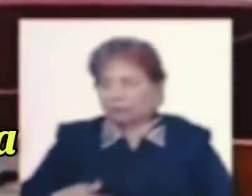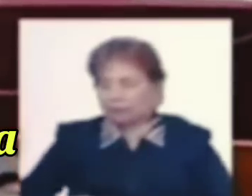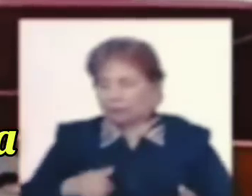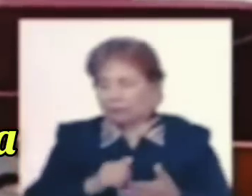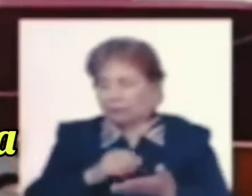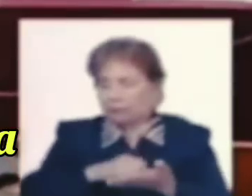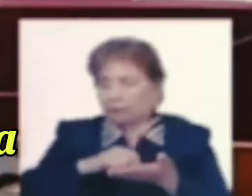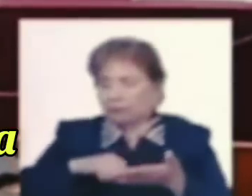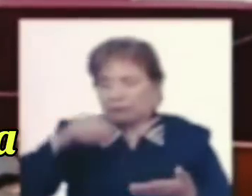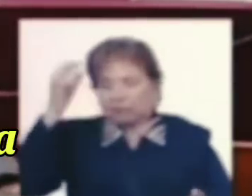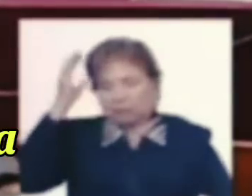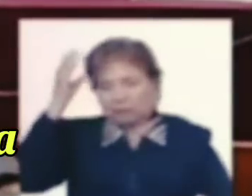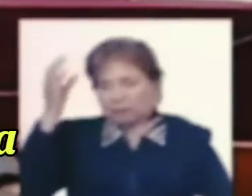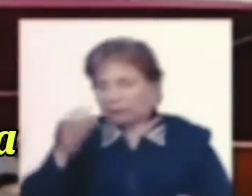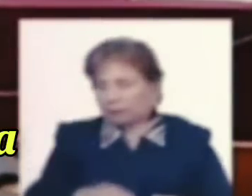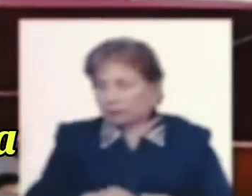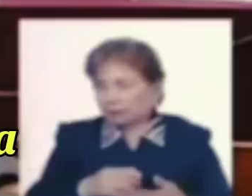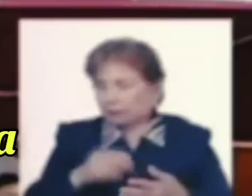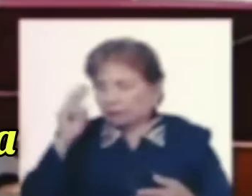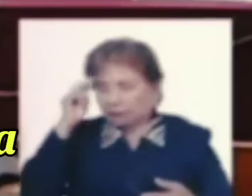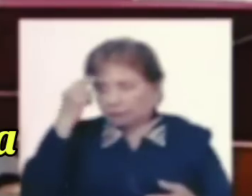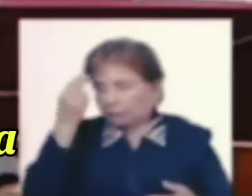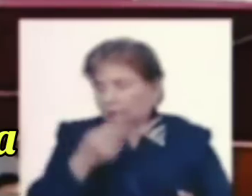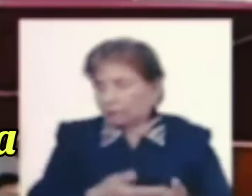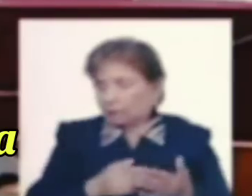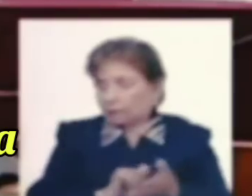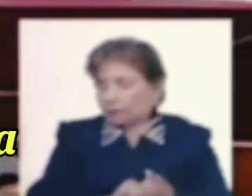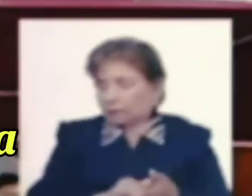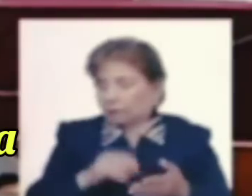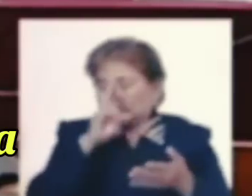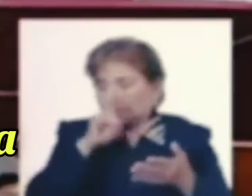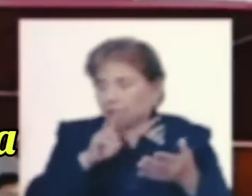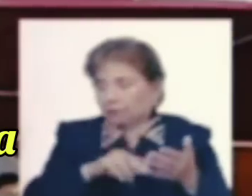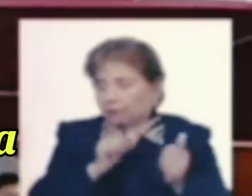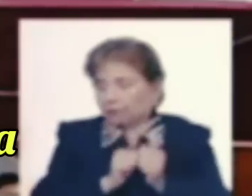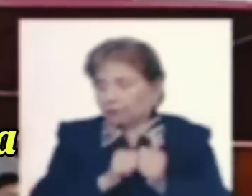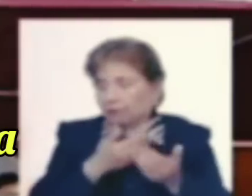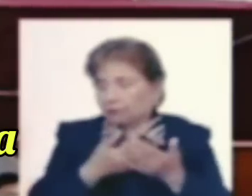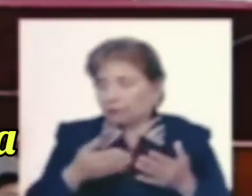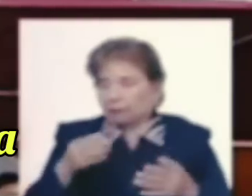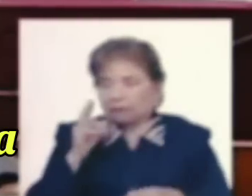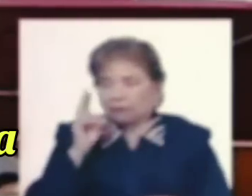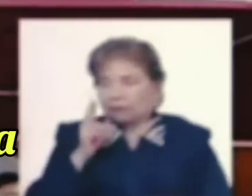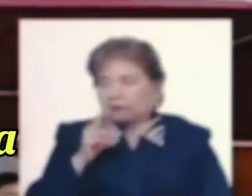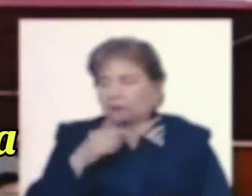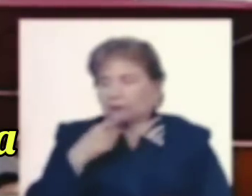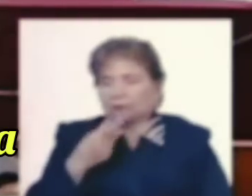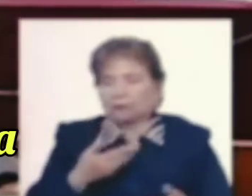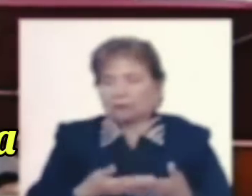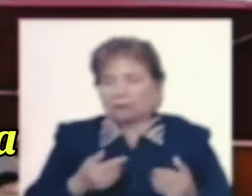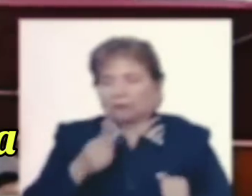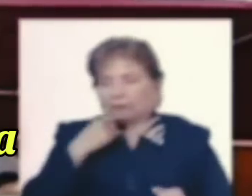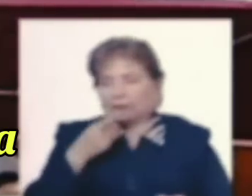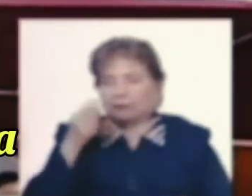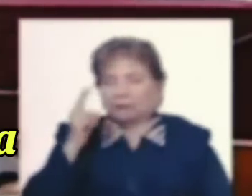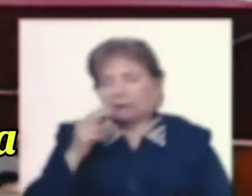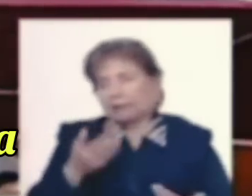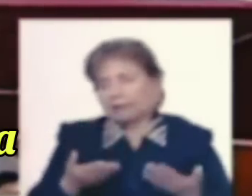tiene capacidad y de interpretación de la lectura, y para que el maestro, o por lo menos fungía de ser